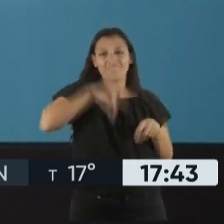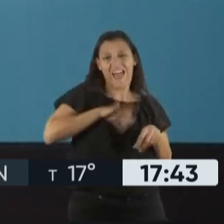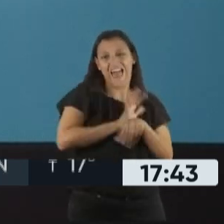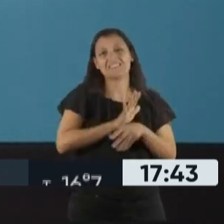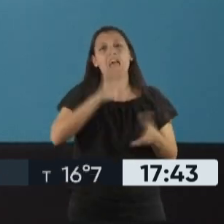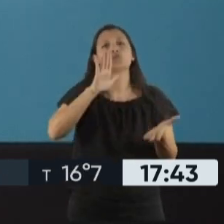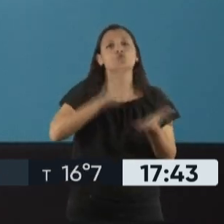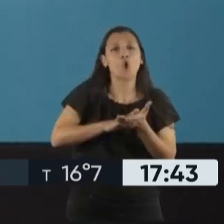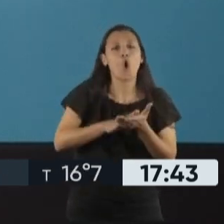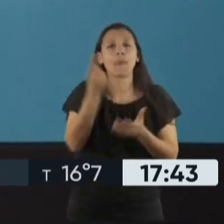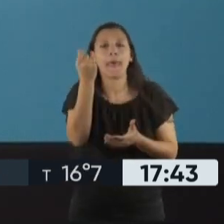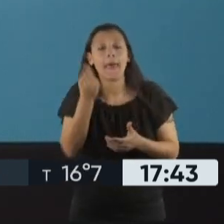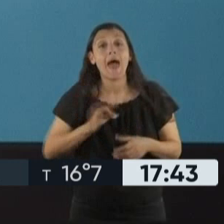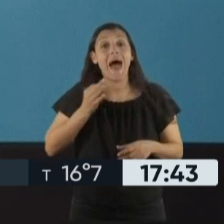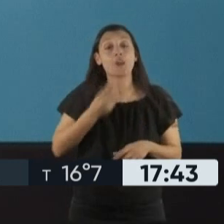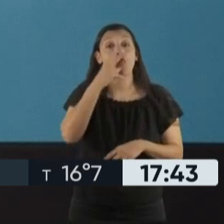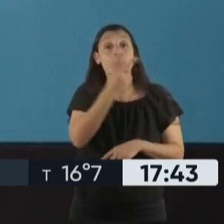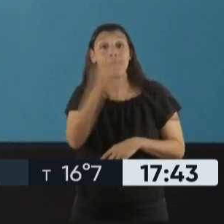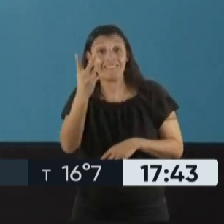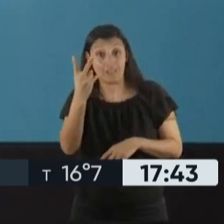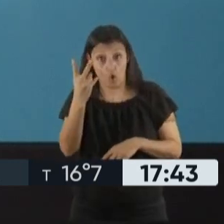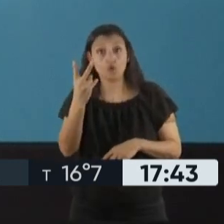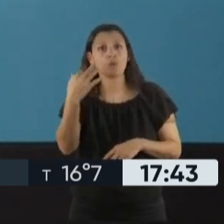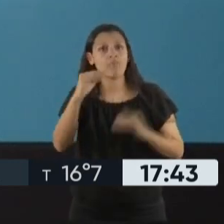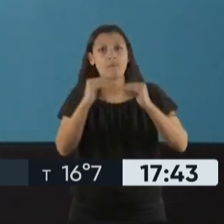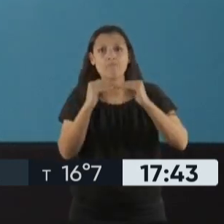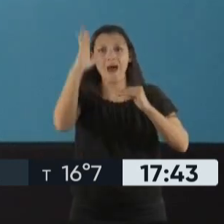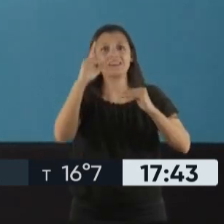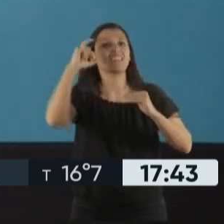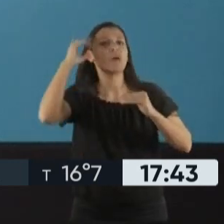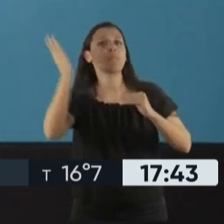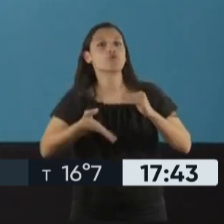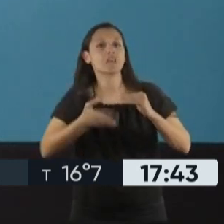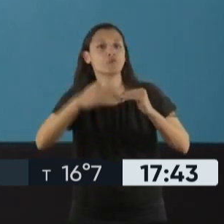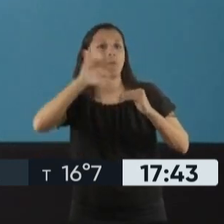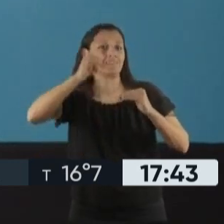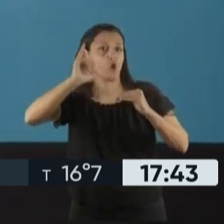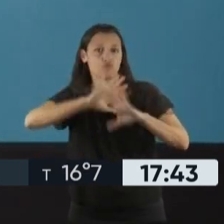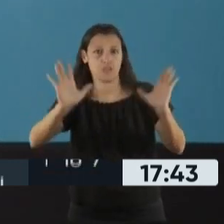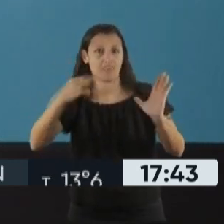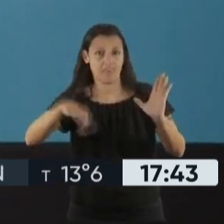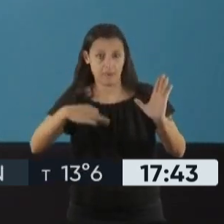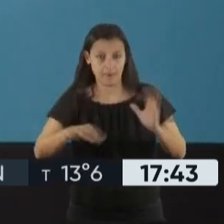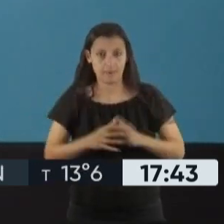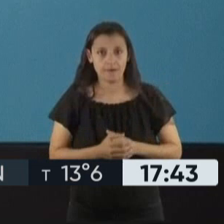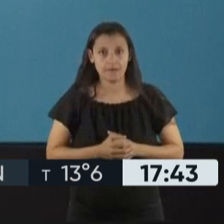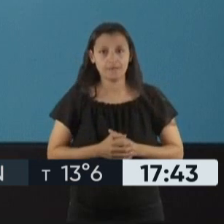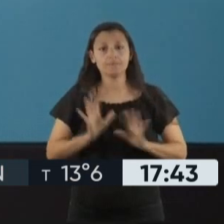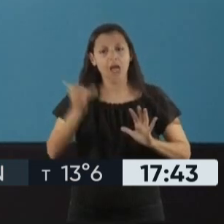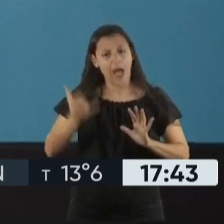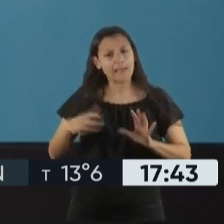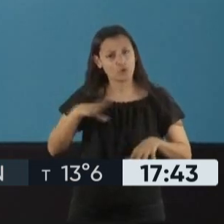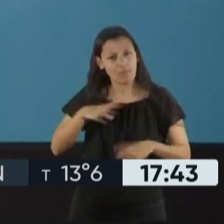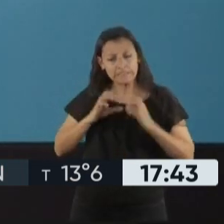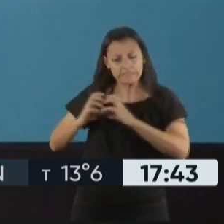los ingresos, en el año 2022 sea superior al 10%. Hay un